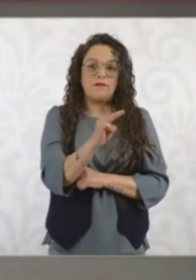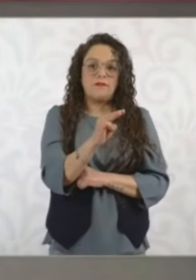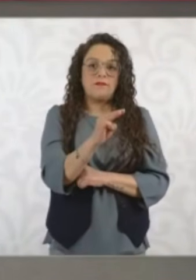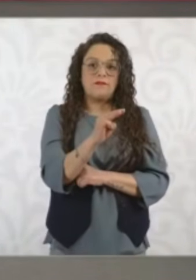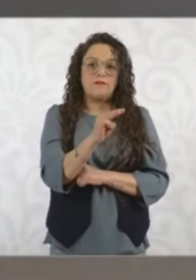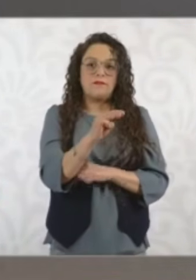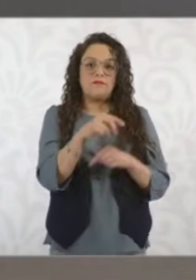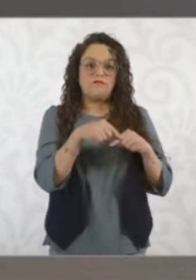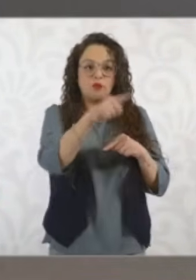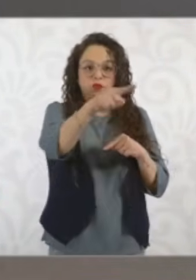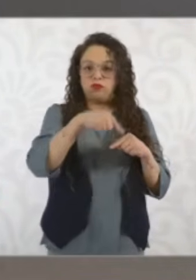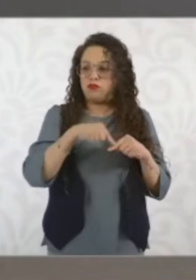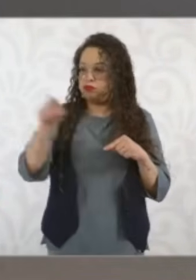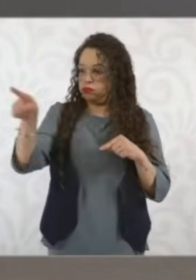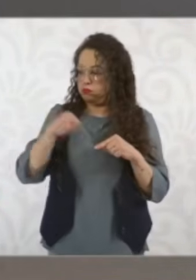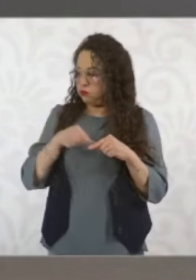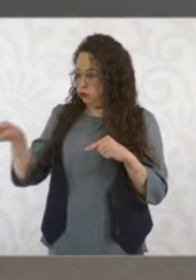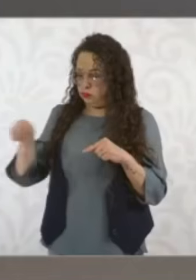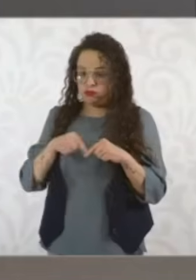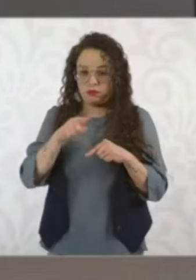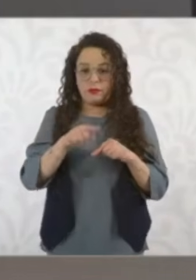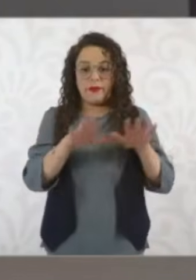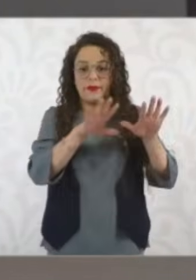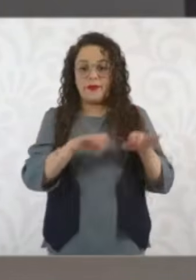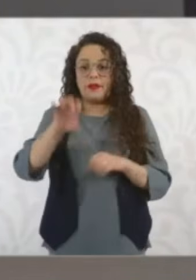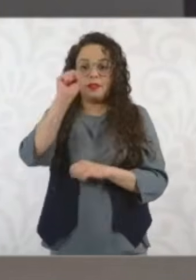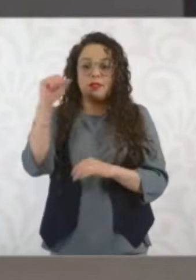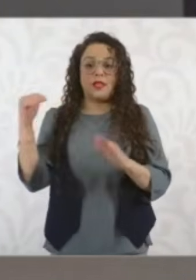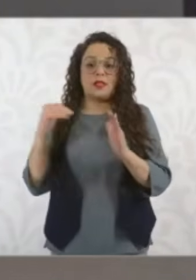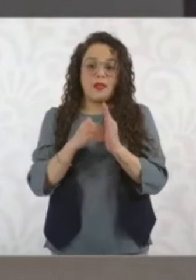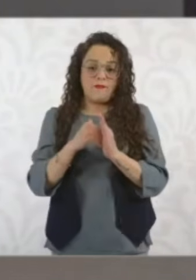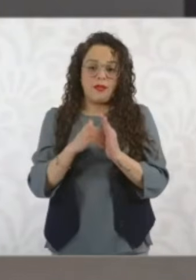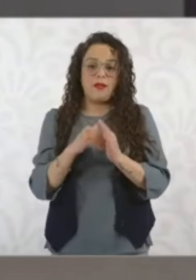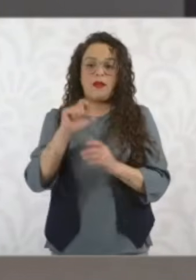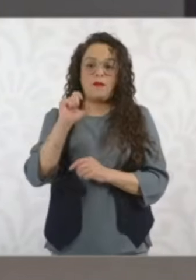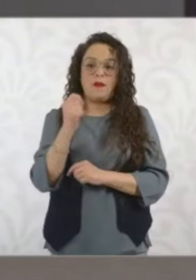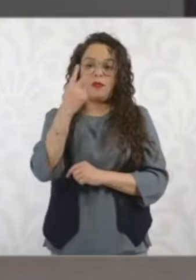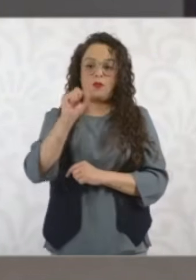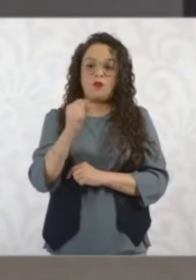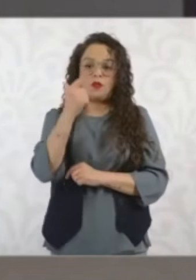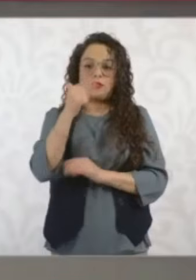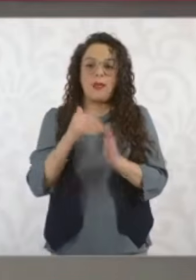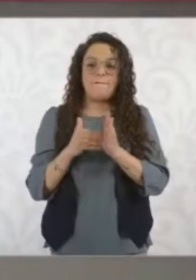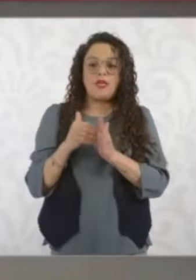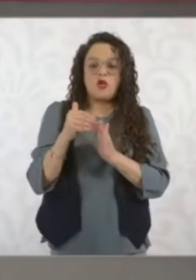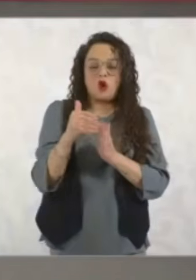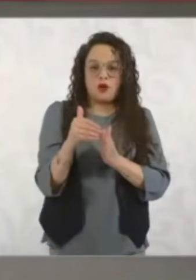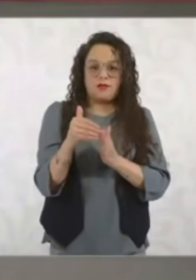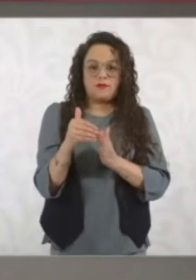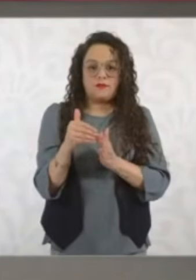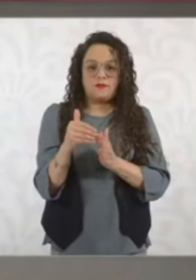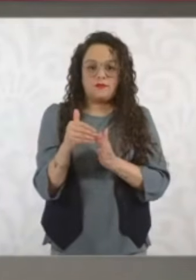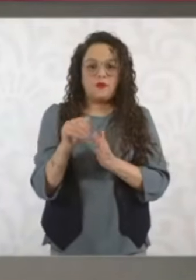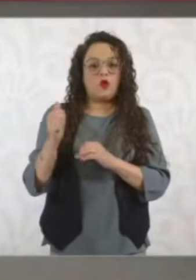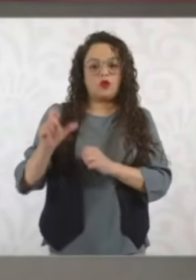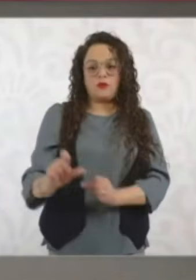vuelta. 560,000 cuentas en el anillo, 22 millones generados.